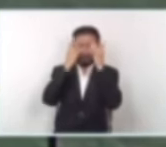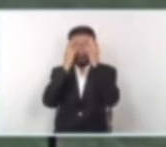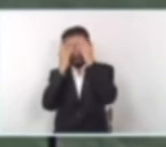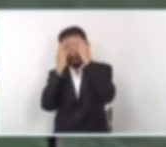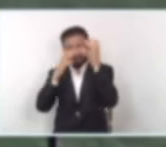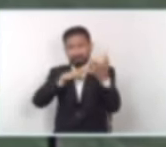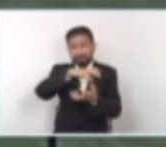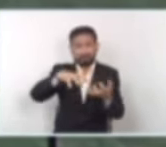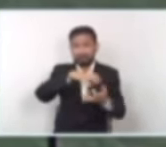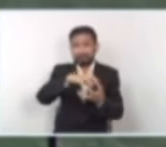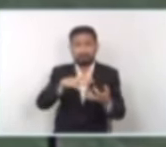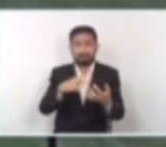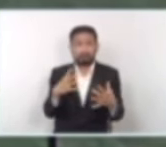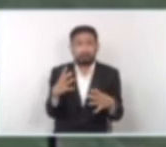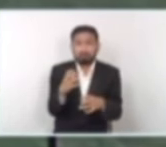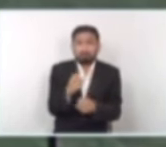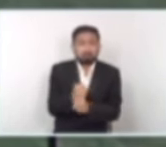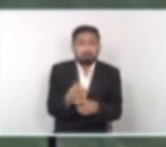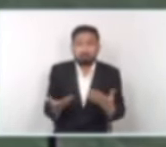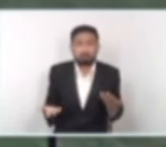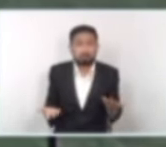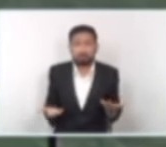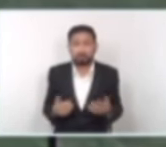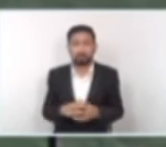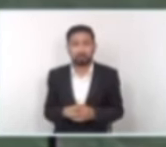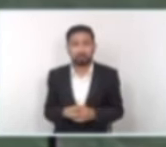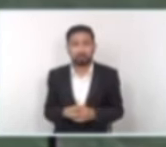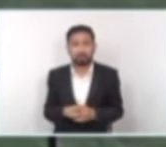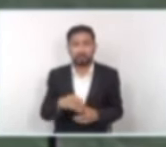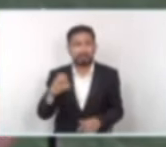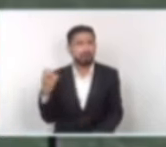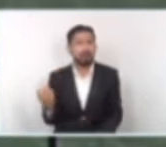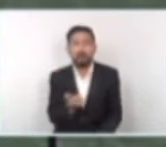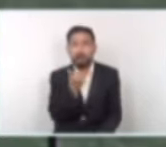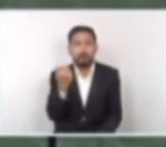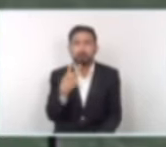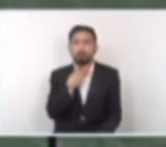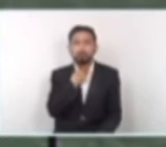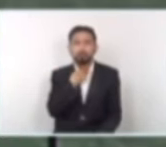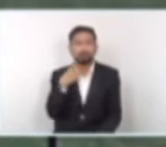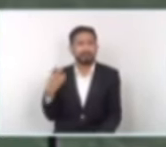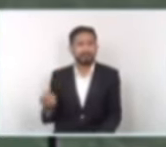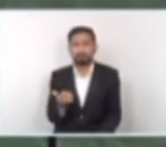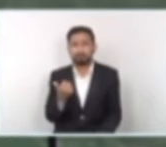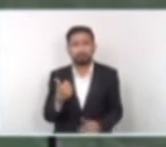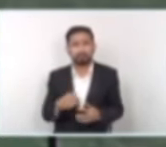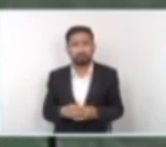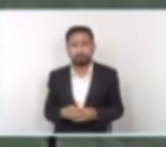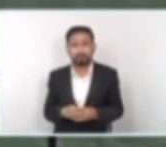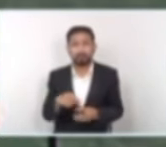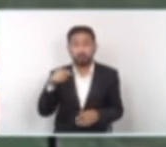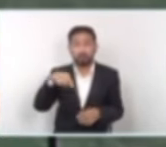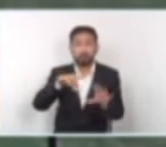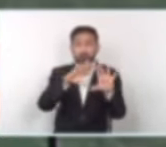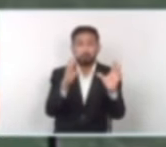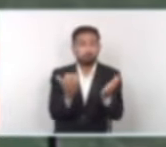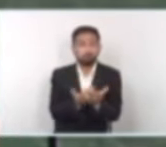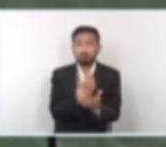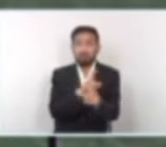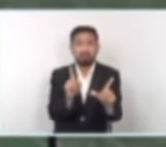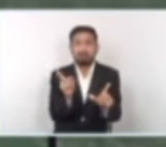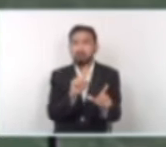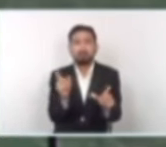y sin esperanza. Y lo ha hecho a una velocidad sin precedentes. Hoy el mundo libre ya no es